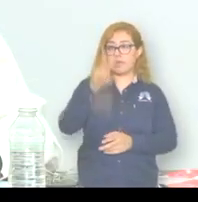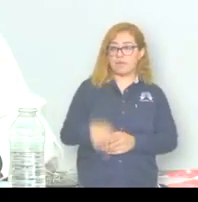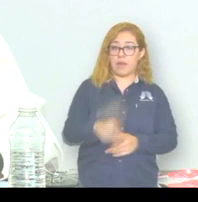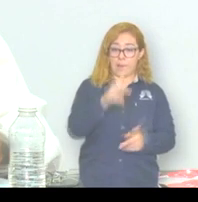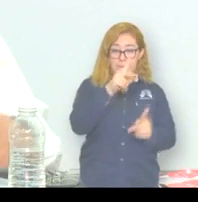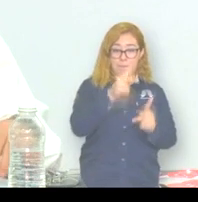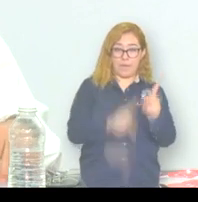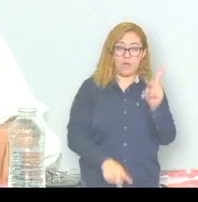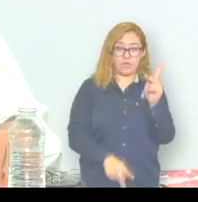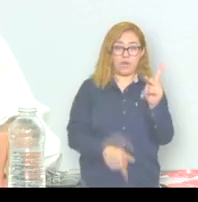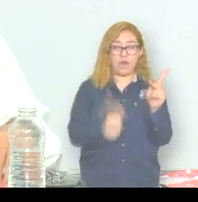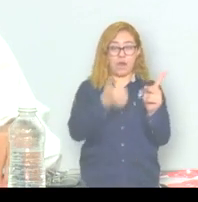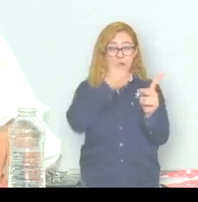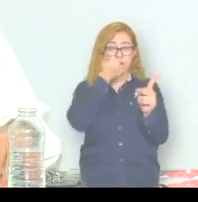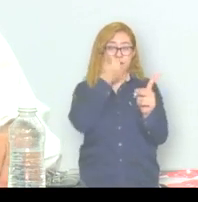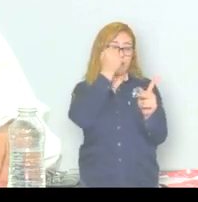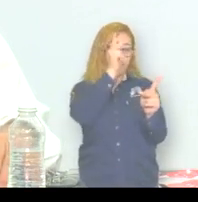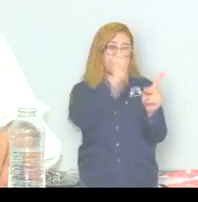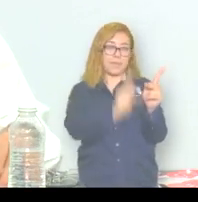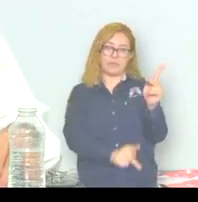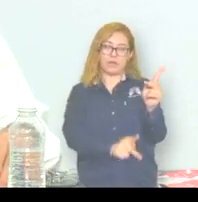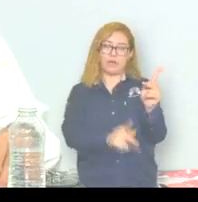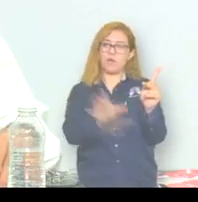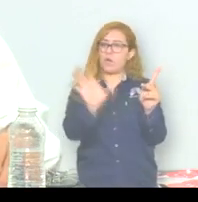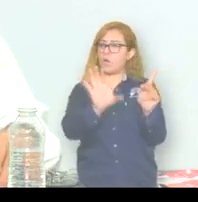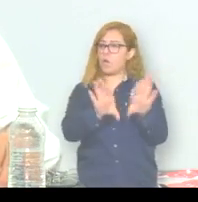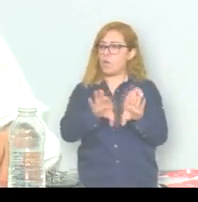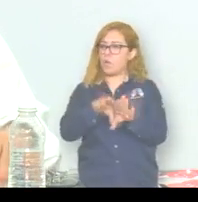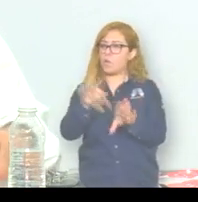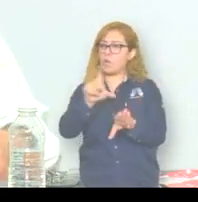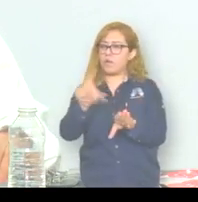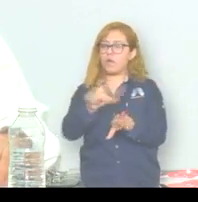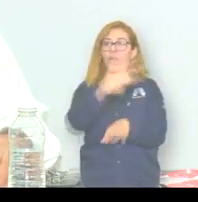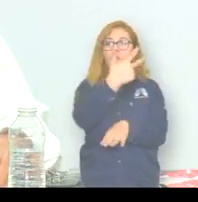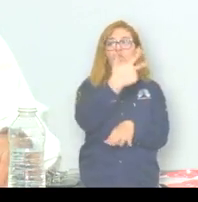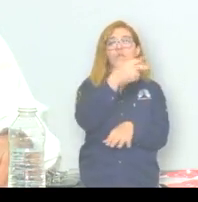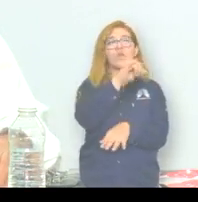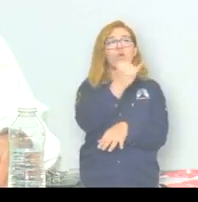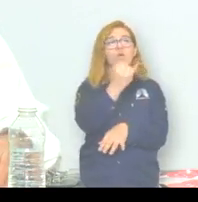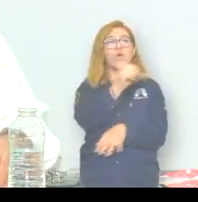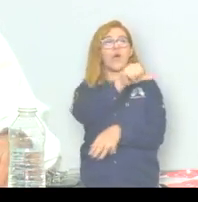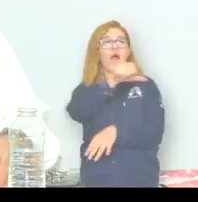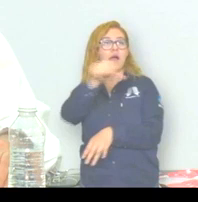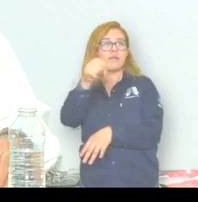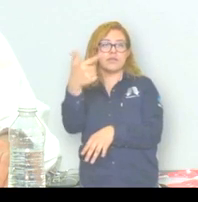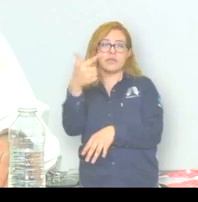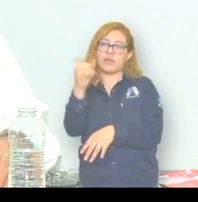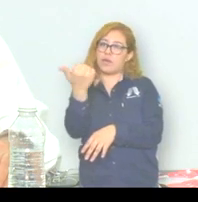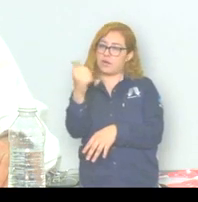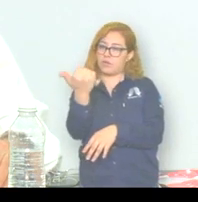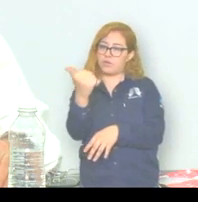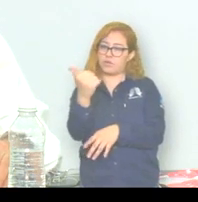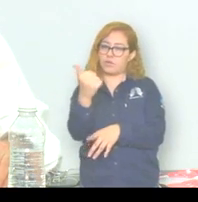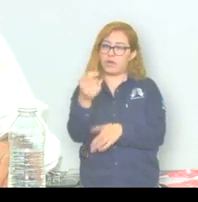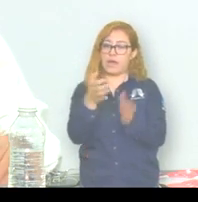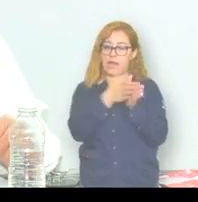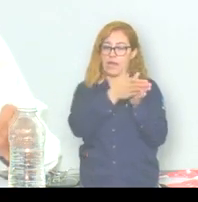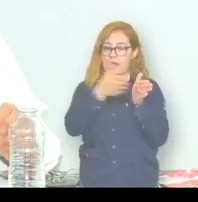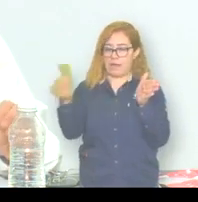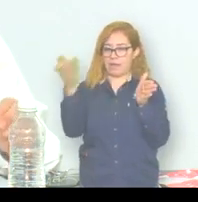receso de los alumnos será del 8 de junio hasta el 7 de agosto, tiempo en el que